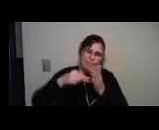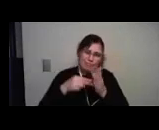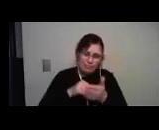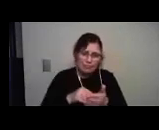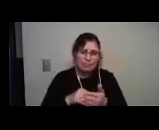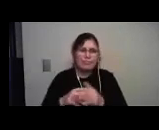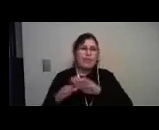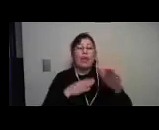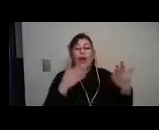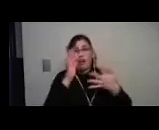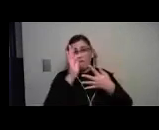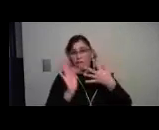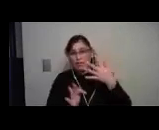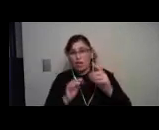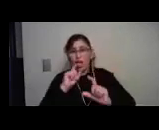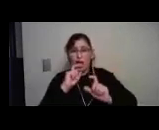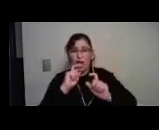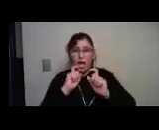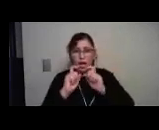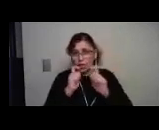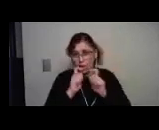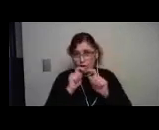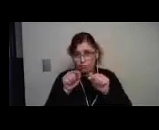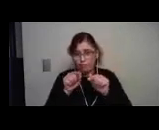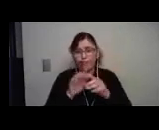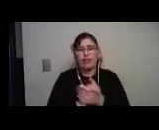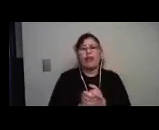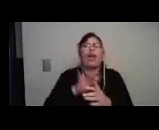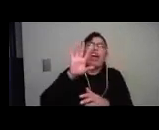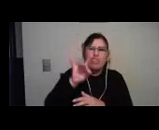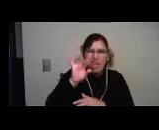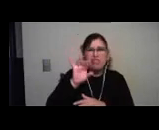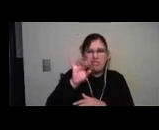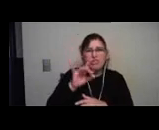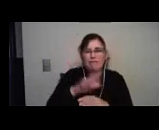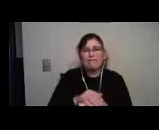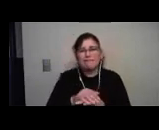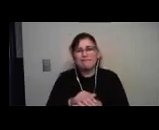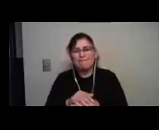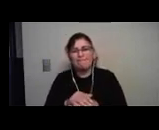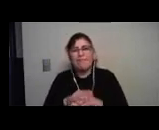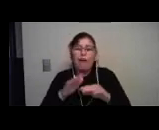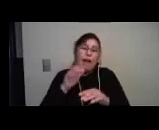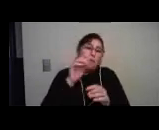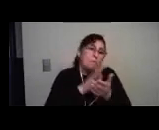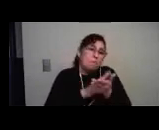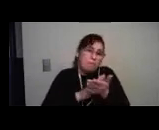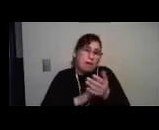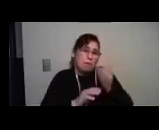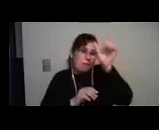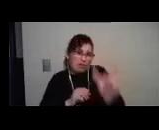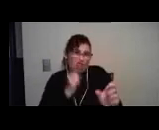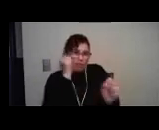Dentro de los factores de riesgo de la radiculopatía asiática, la edad, ¿cierto? Personas en edad laboral